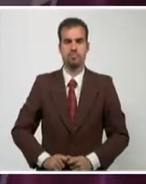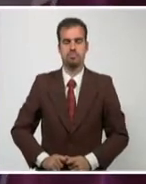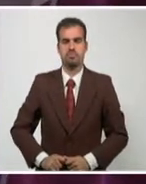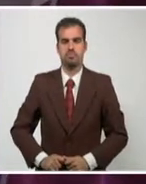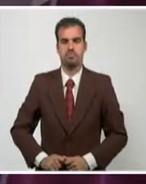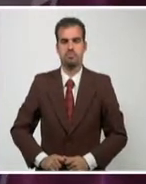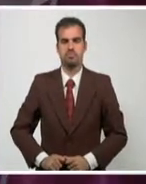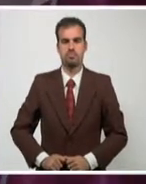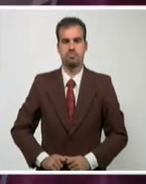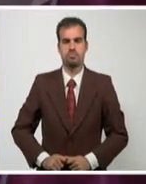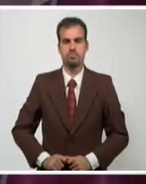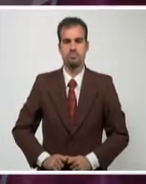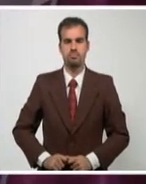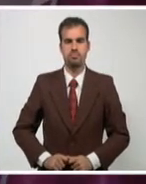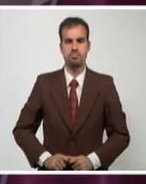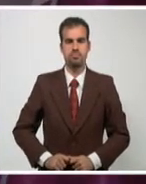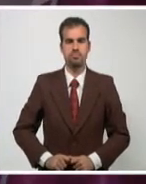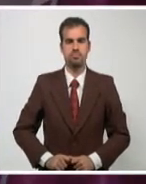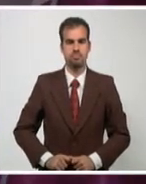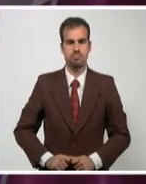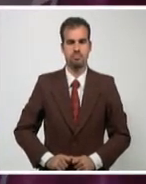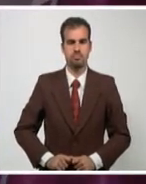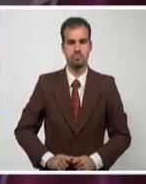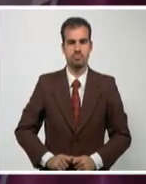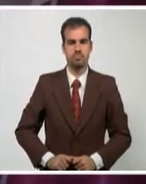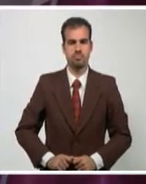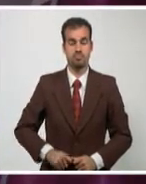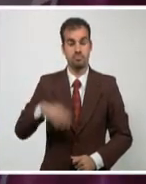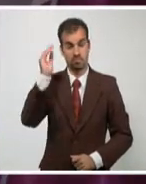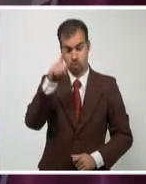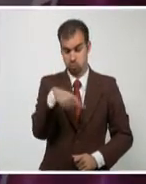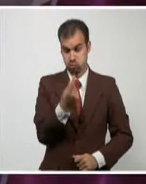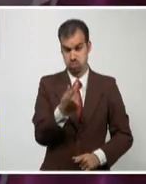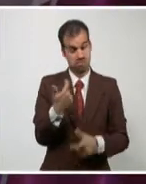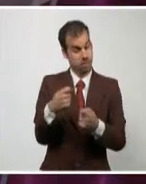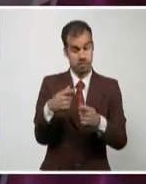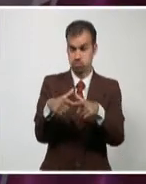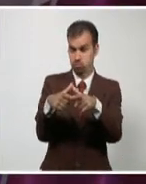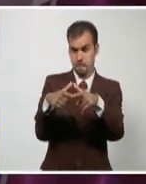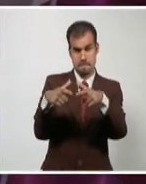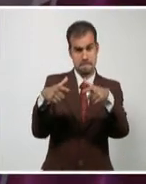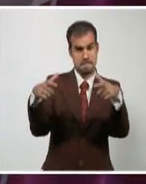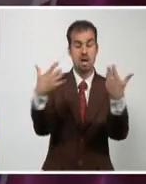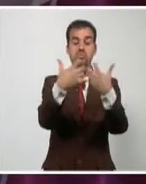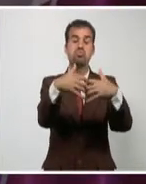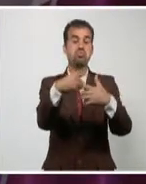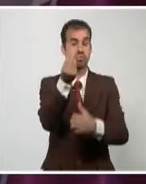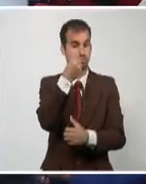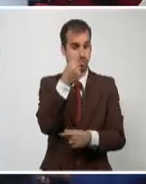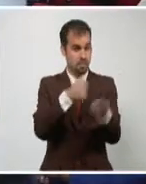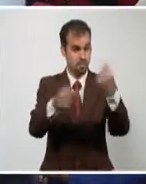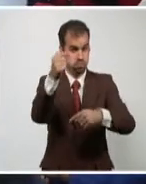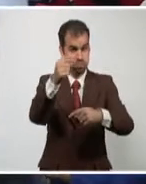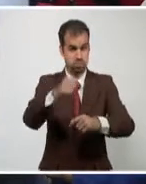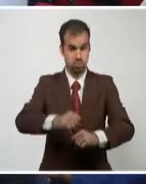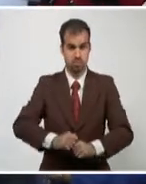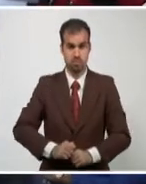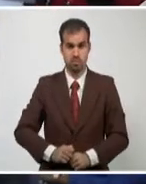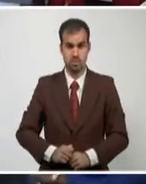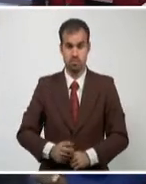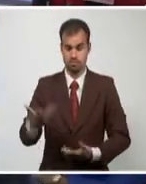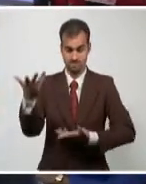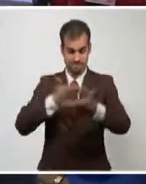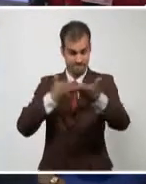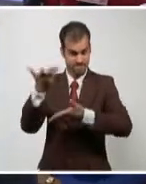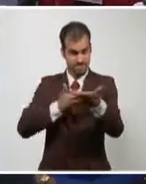se califica alcanzar un crecimiento en las producciones de alimentos, su estabilidad, la cadena de